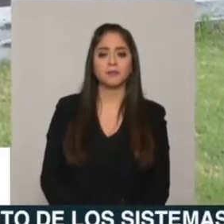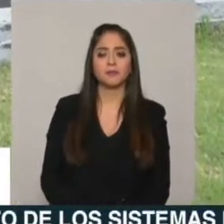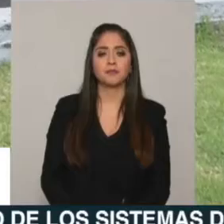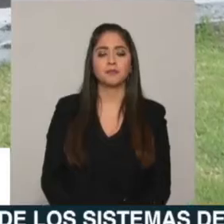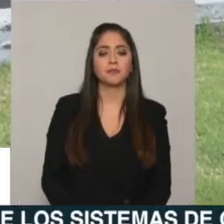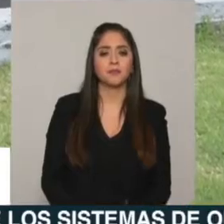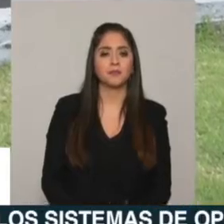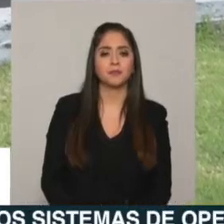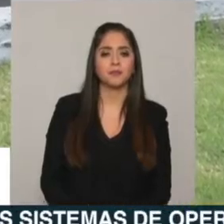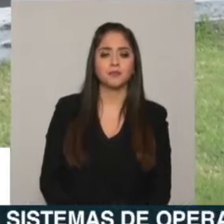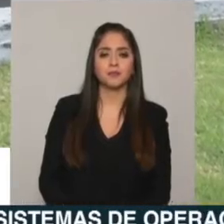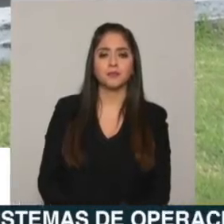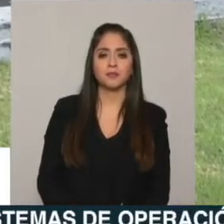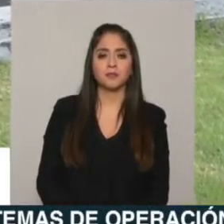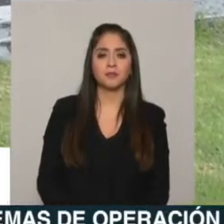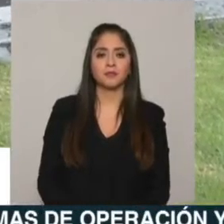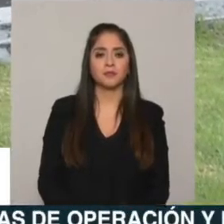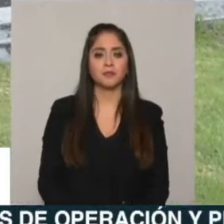alguna...